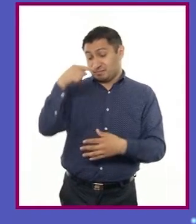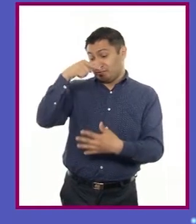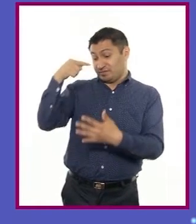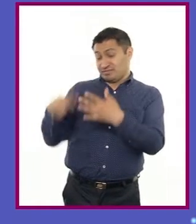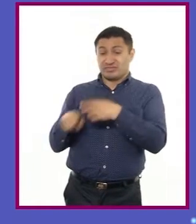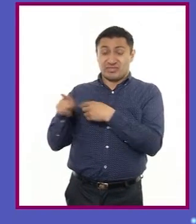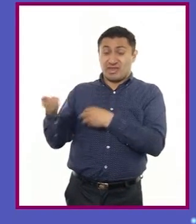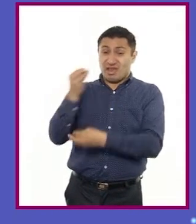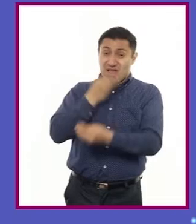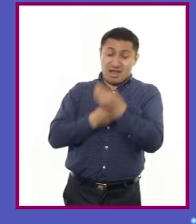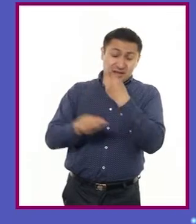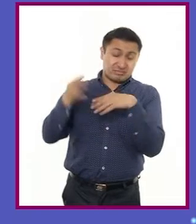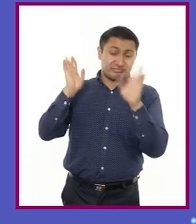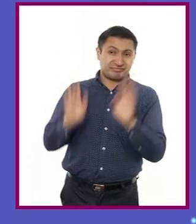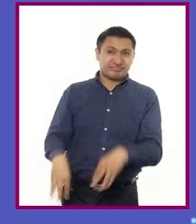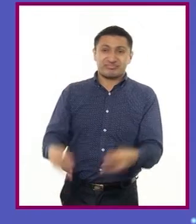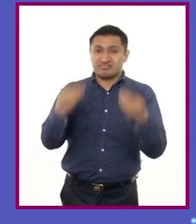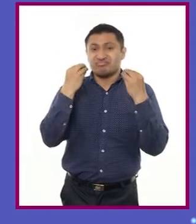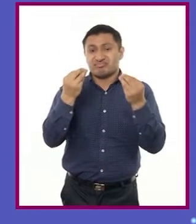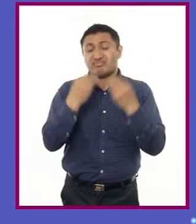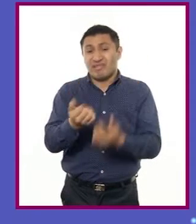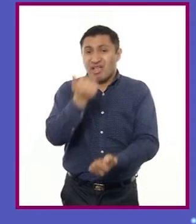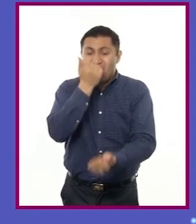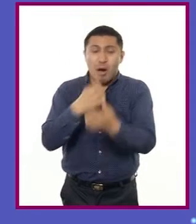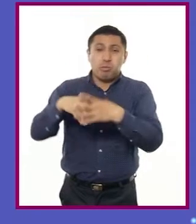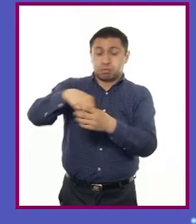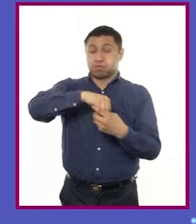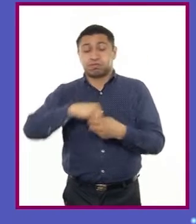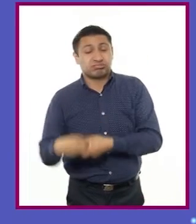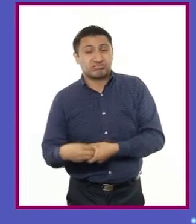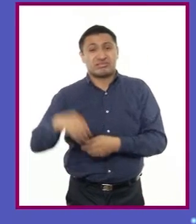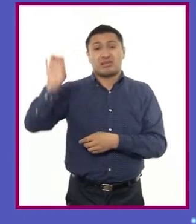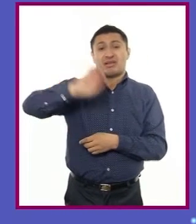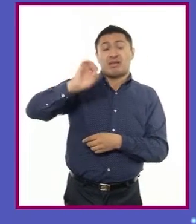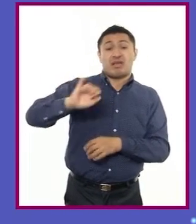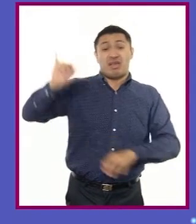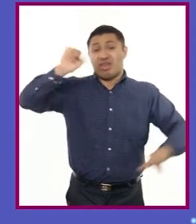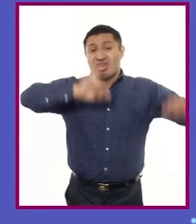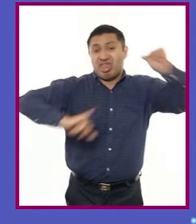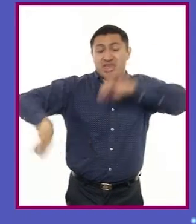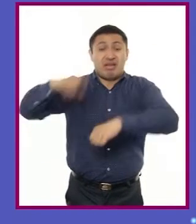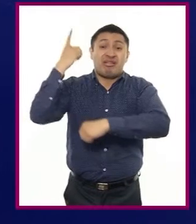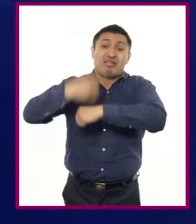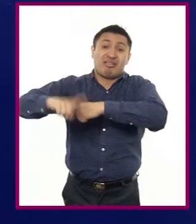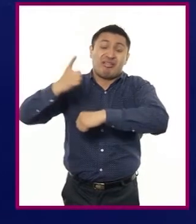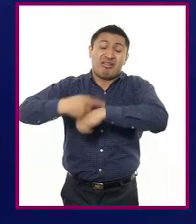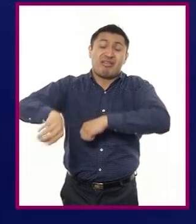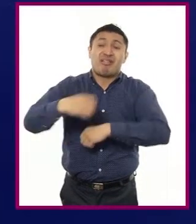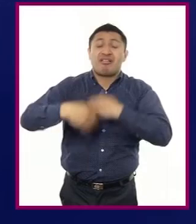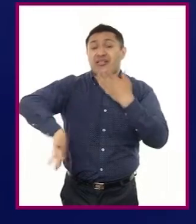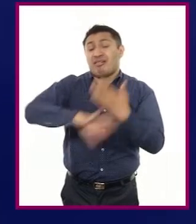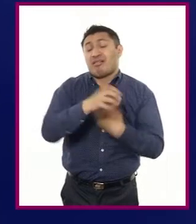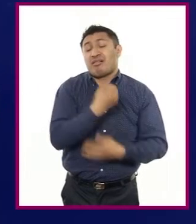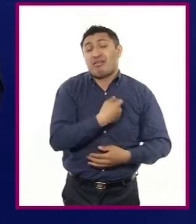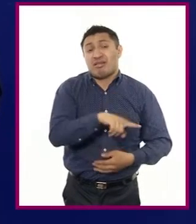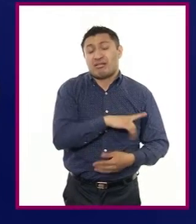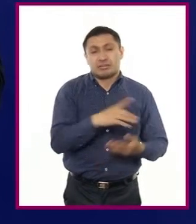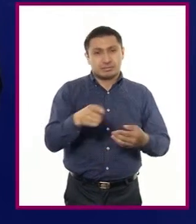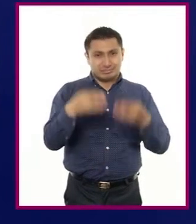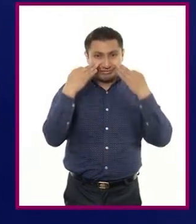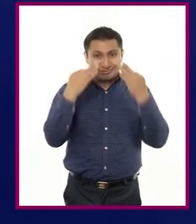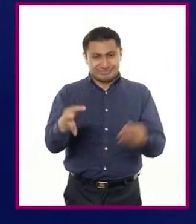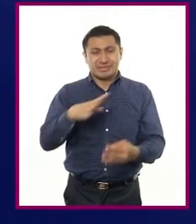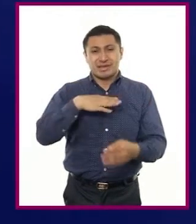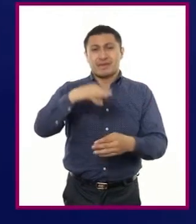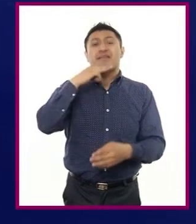productos industriales están retacados de azúcar, sal y químicos y dañan tu salud. Como habrán notado, el mensaje